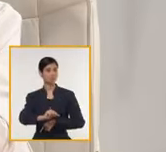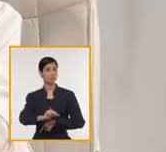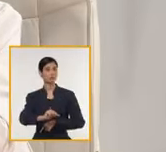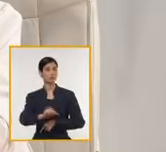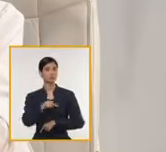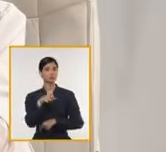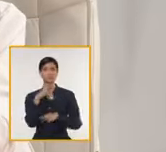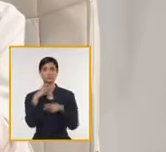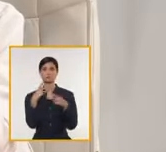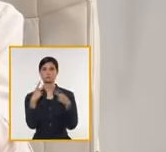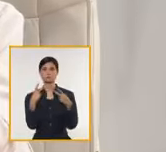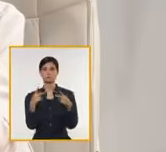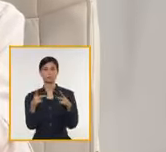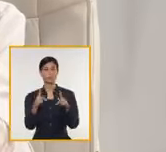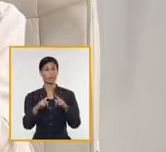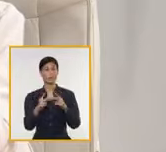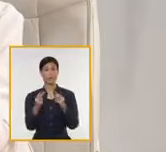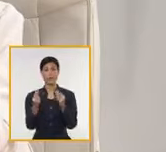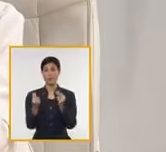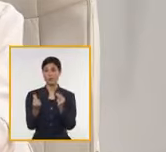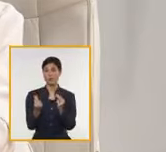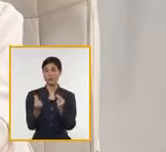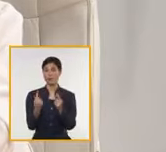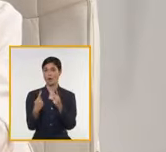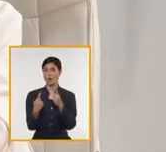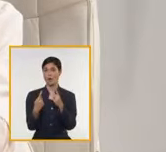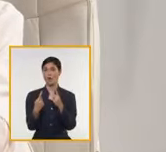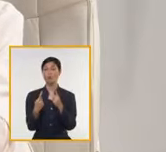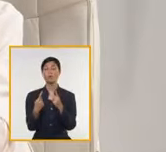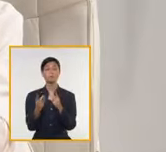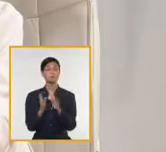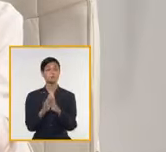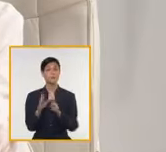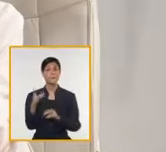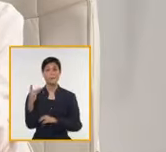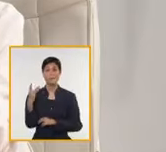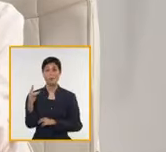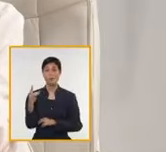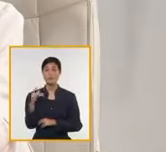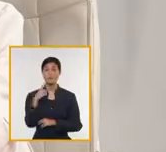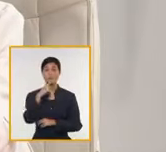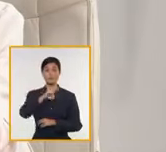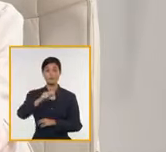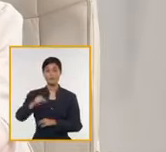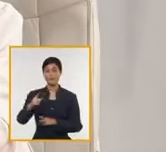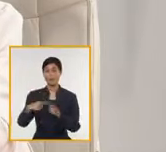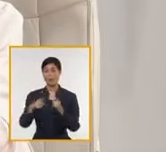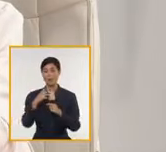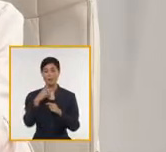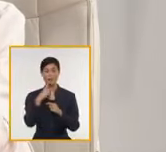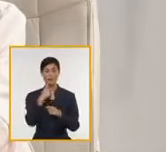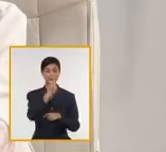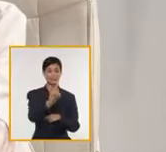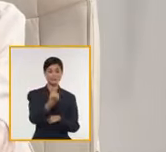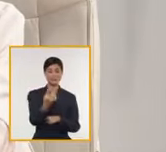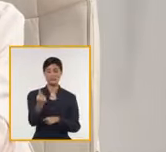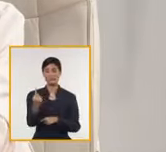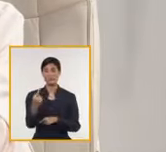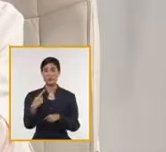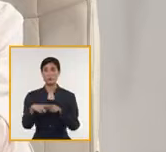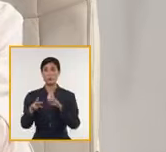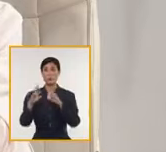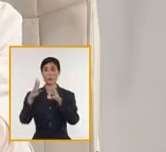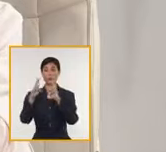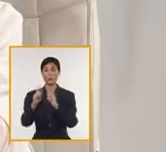elementos económicos, etcétera. Así llegó Bolivia a esas elecciones, como por supuesto el resultado, Rodrigo